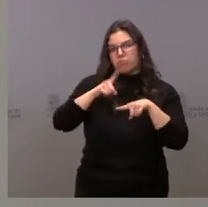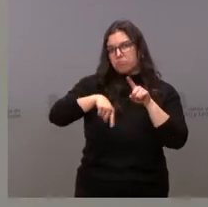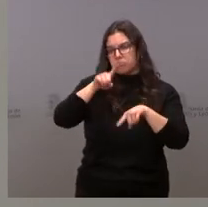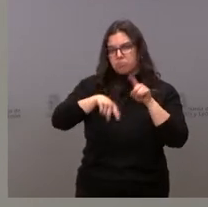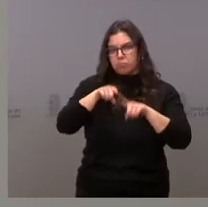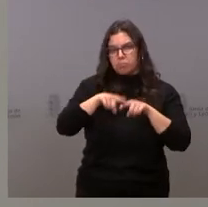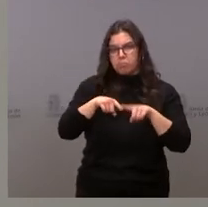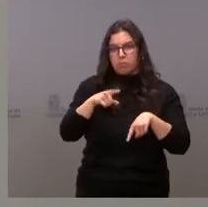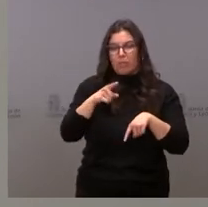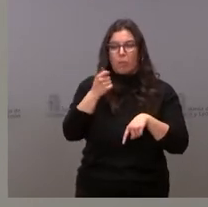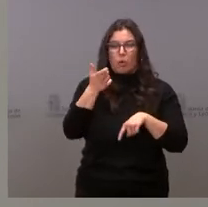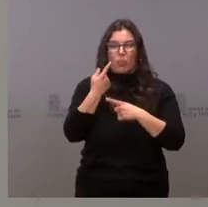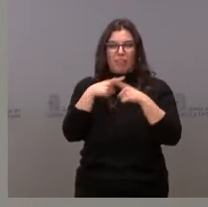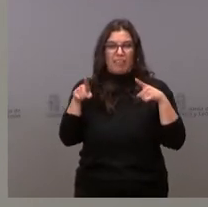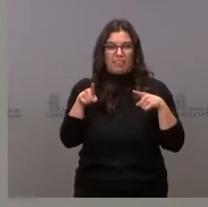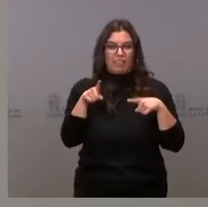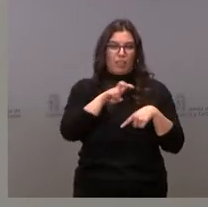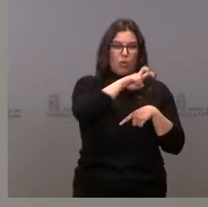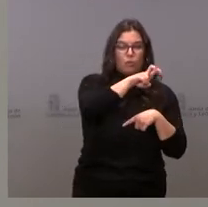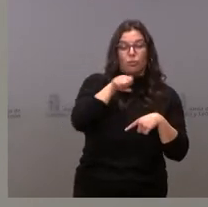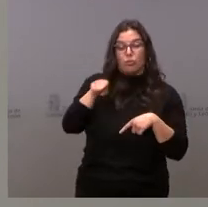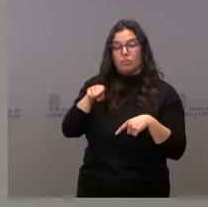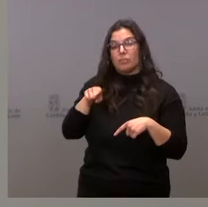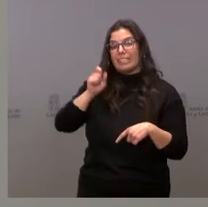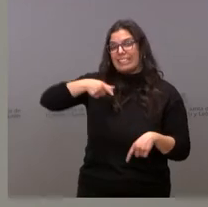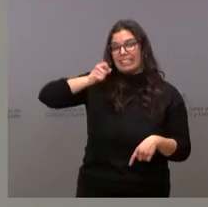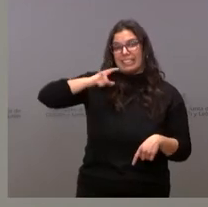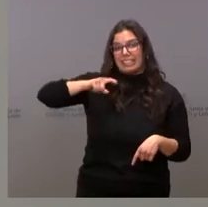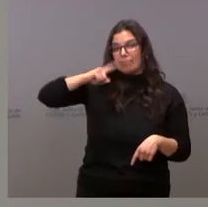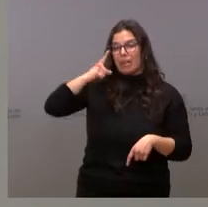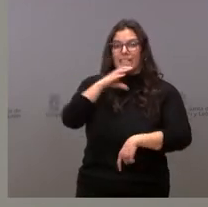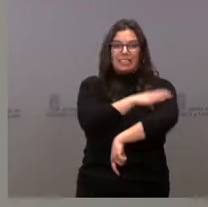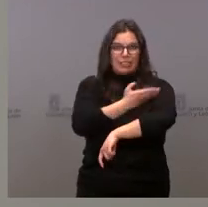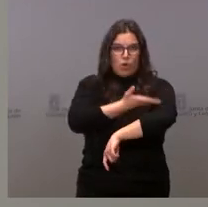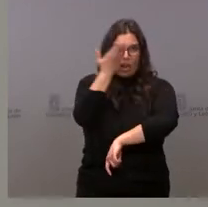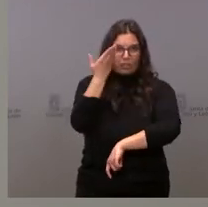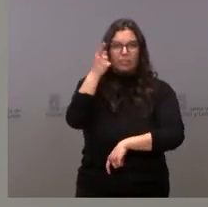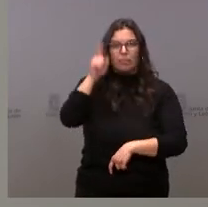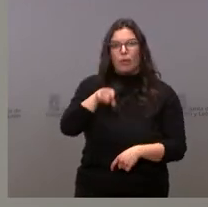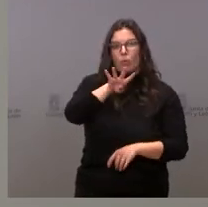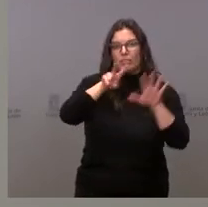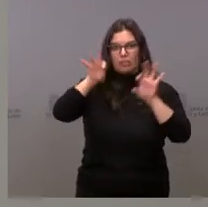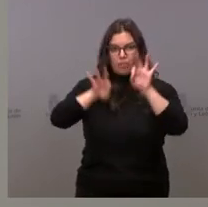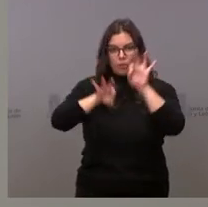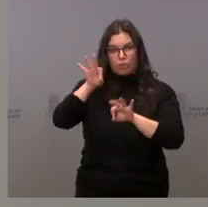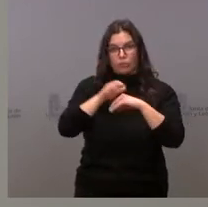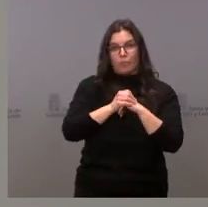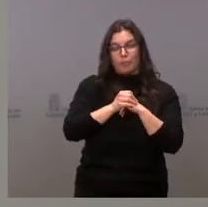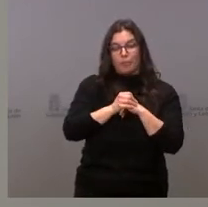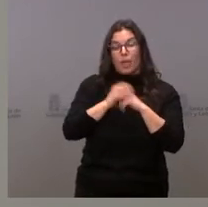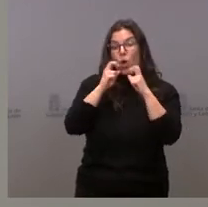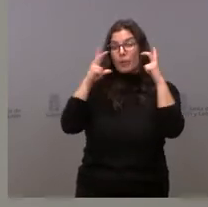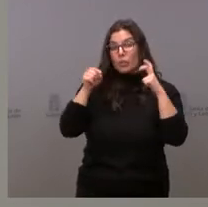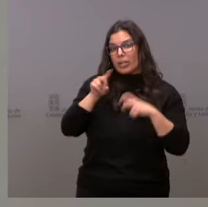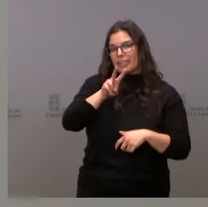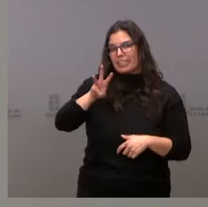respecto a las de hospitalización en planta siendo la más prevalente la hipertensión arterial también con un 47% la obesidad es un